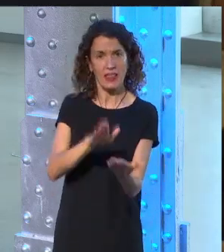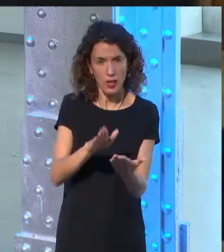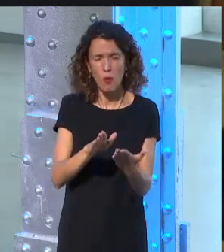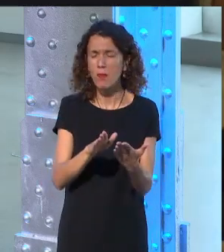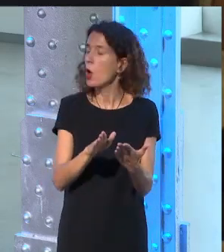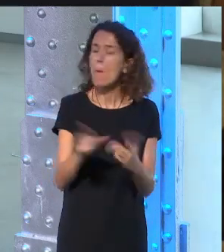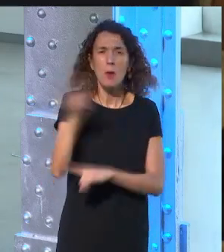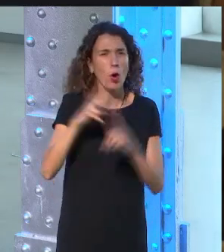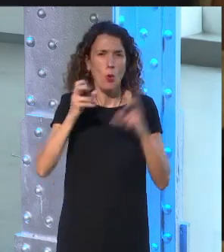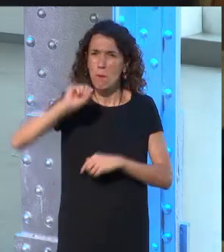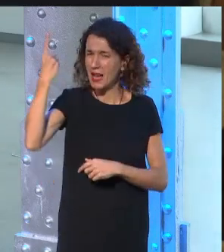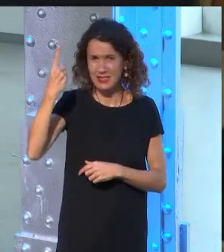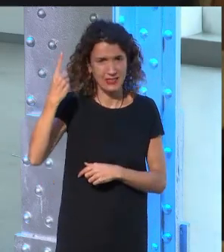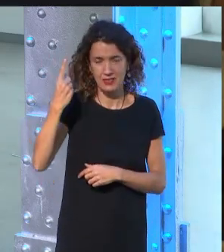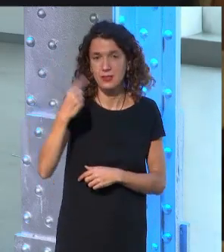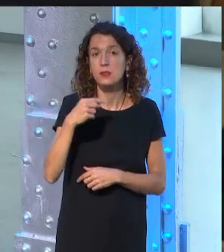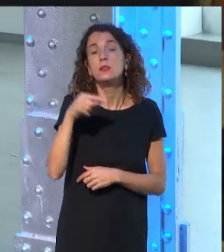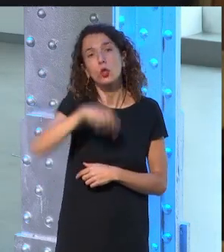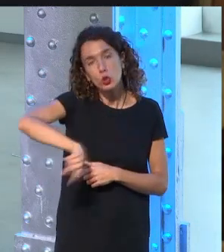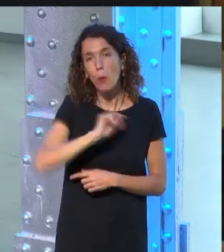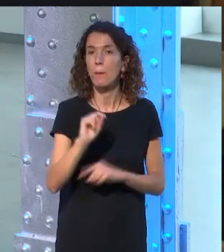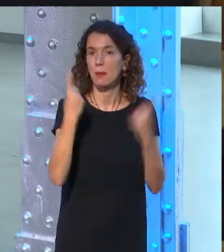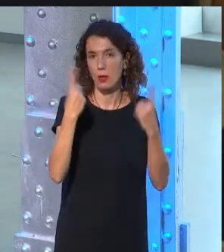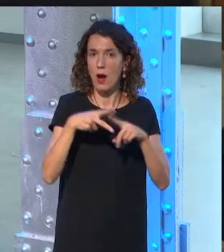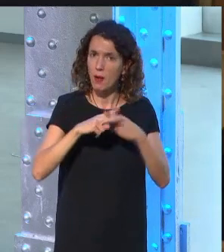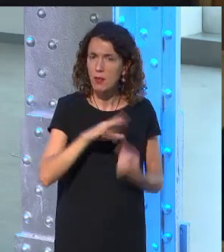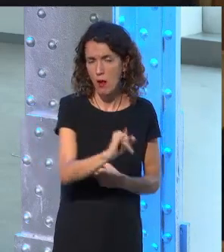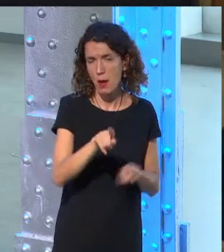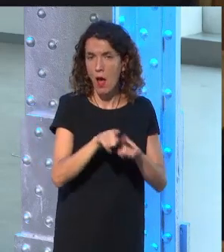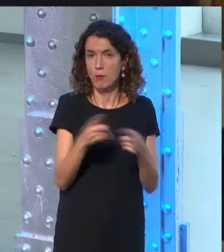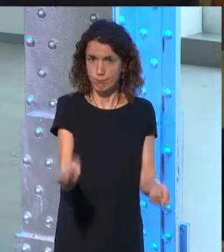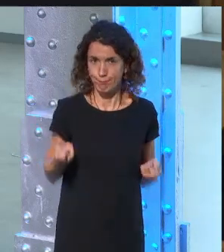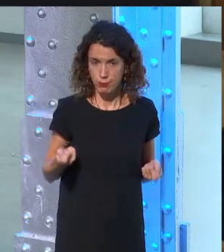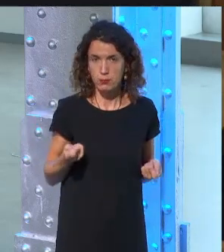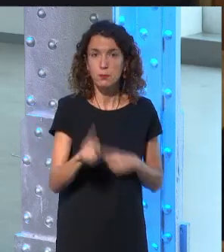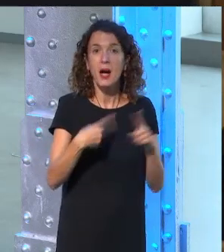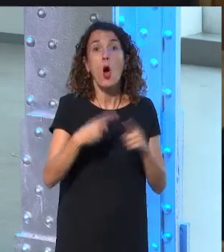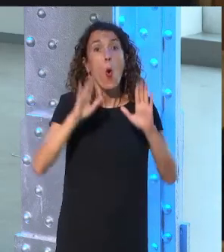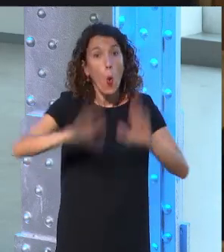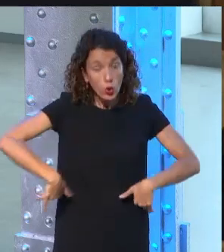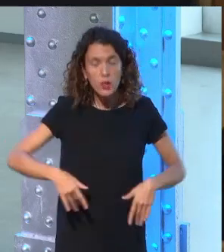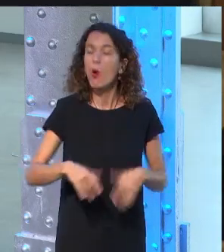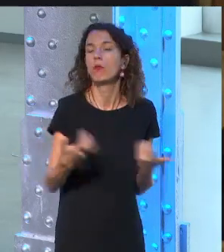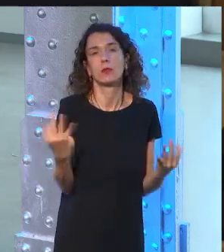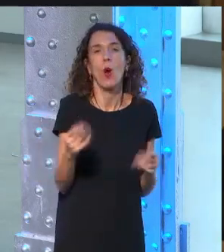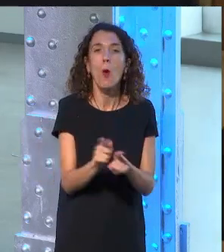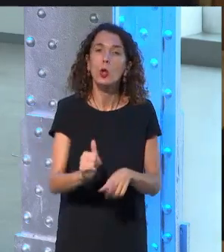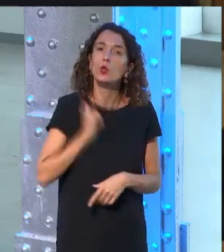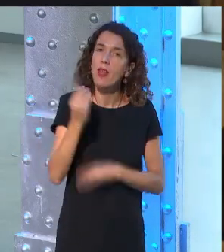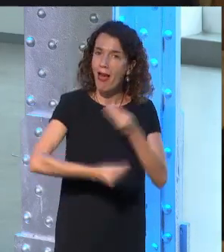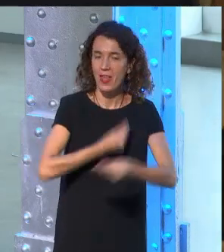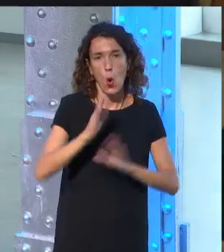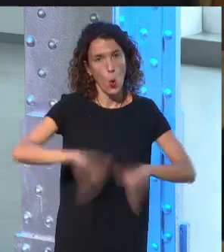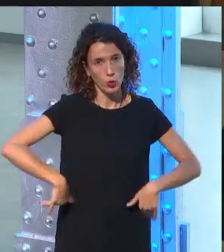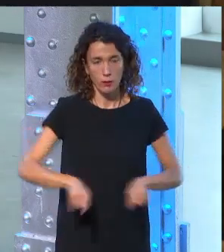al mayor problema? Somos los primeros con herramientas para frenarlos y somos los últimos que tendremos la oportunidad de